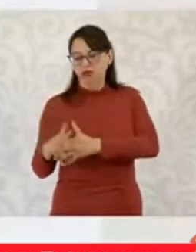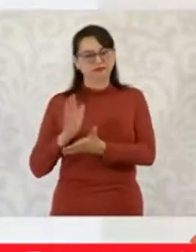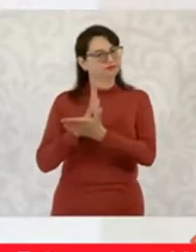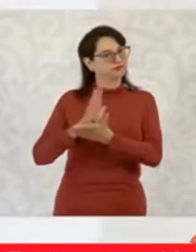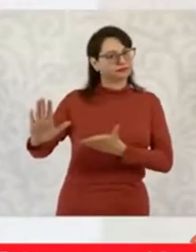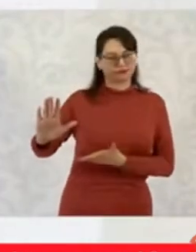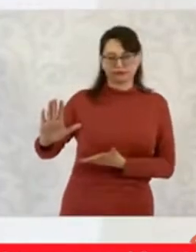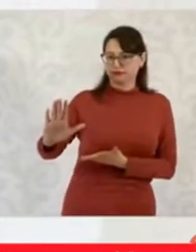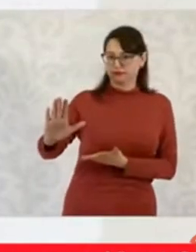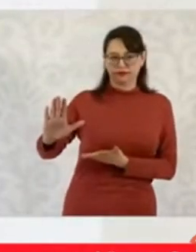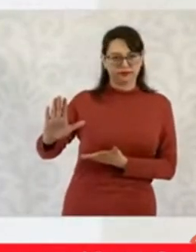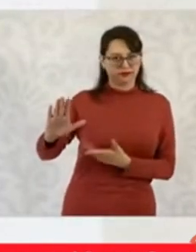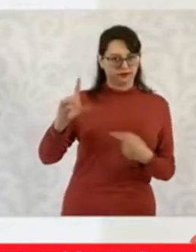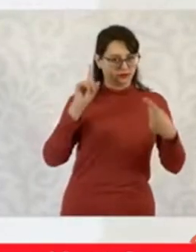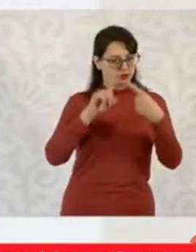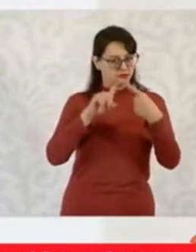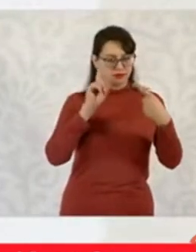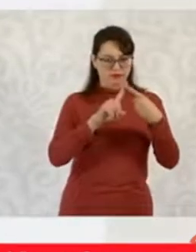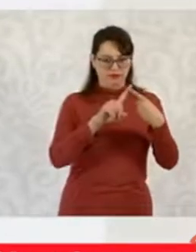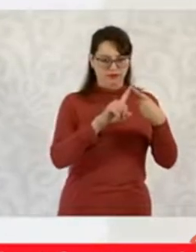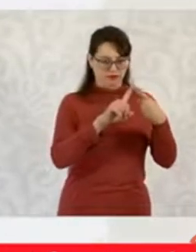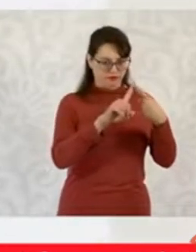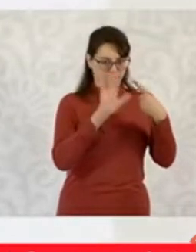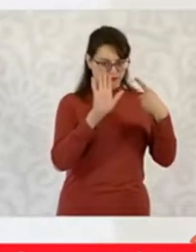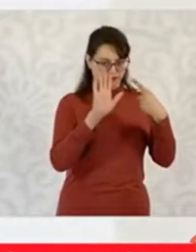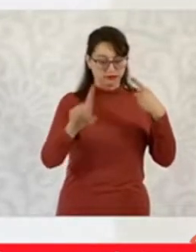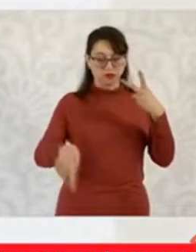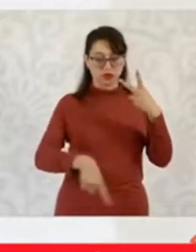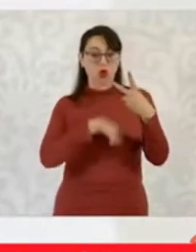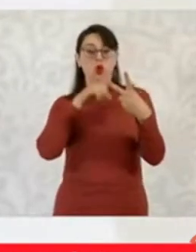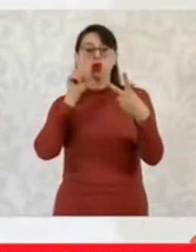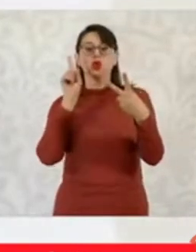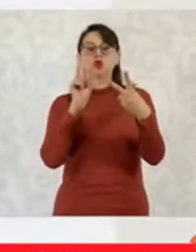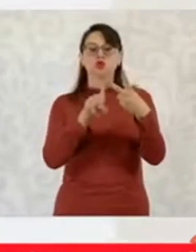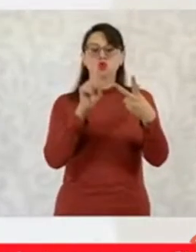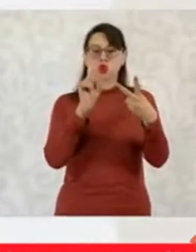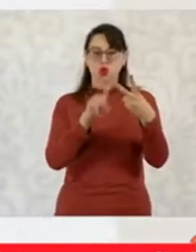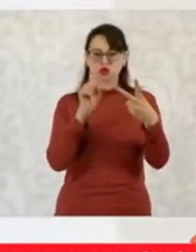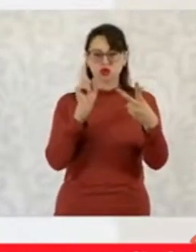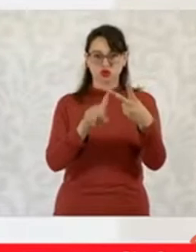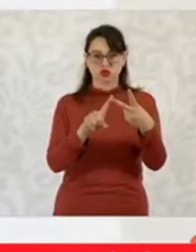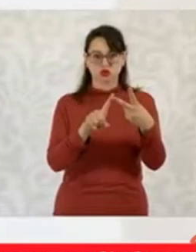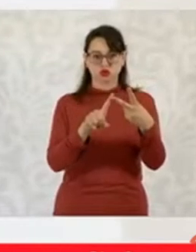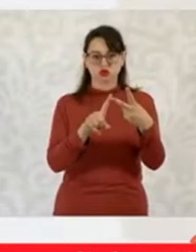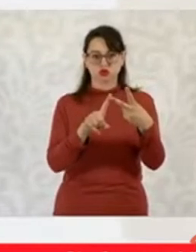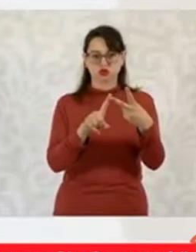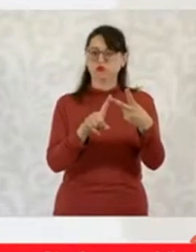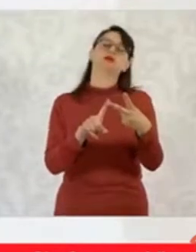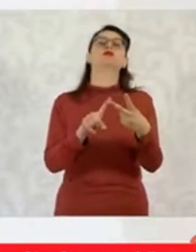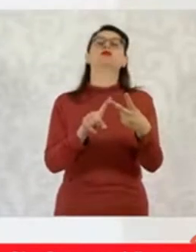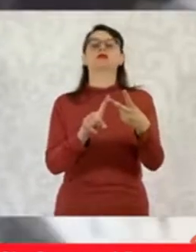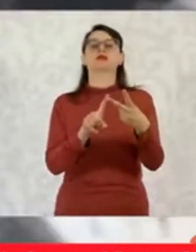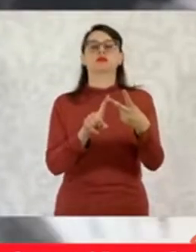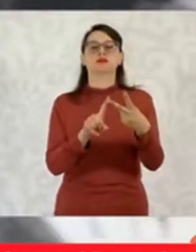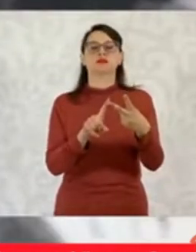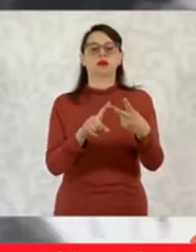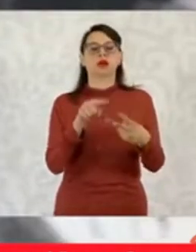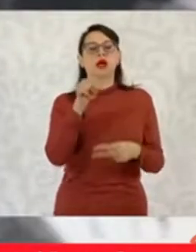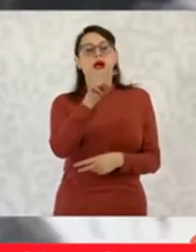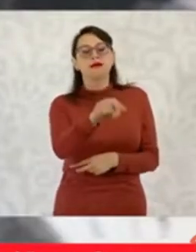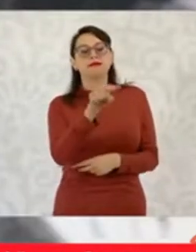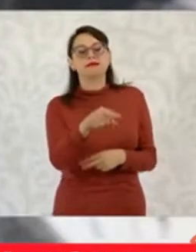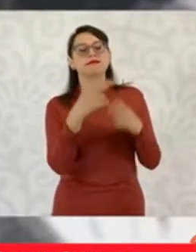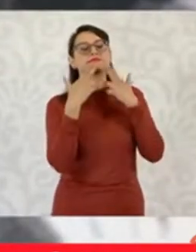Número uno. Número dos, la verdad del Rancho